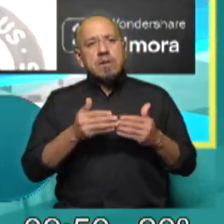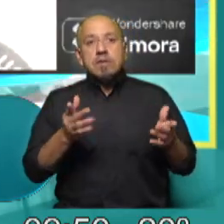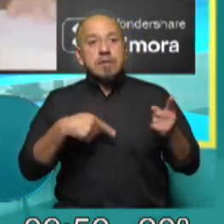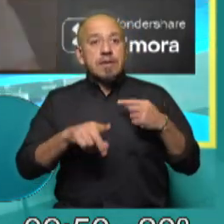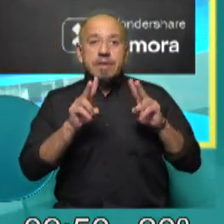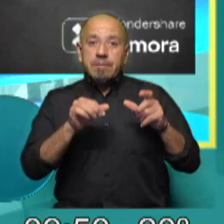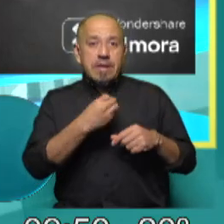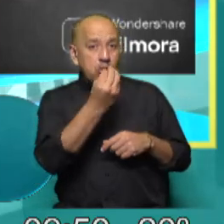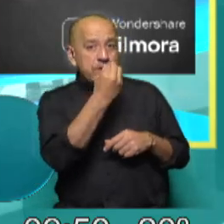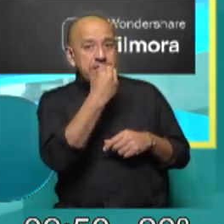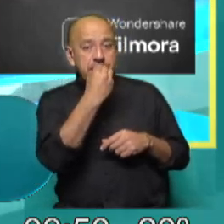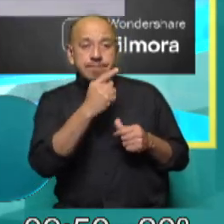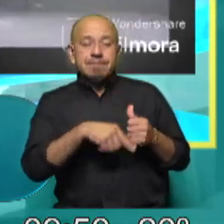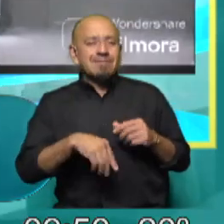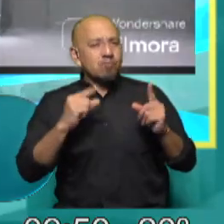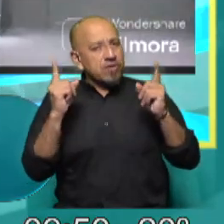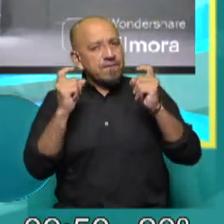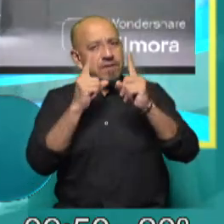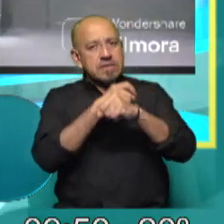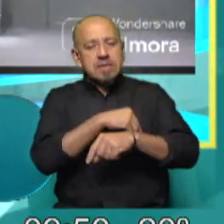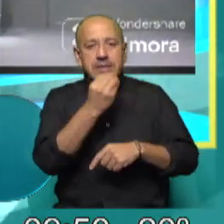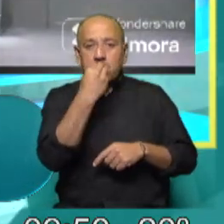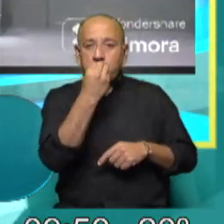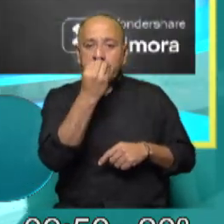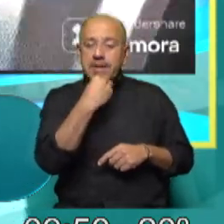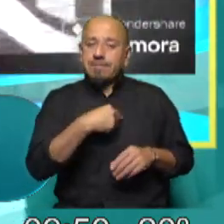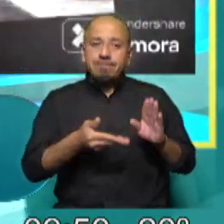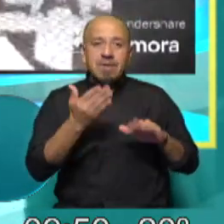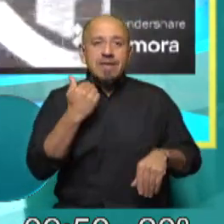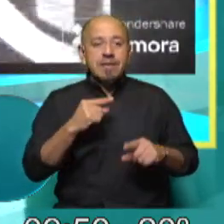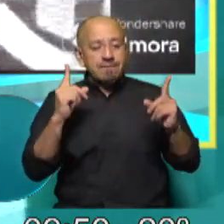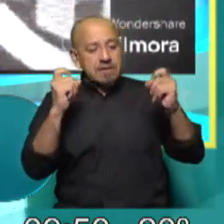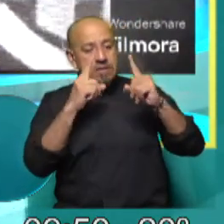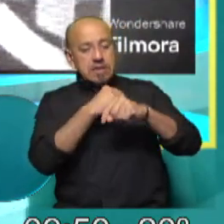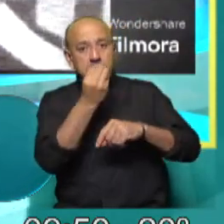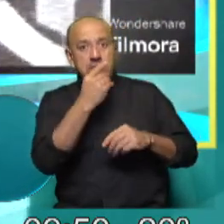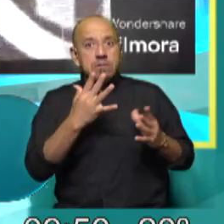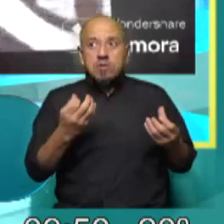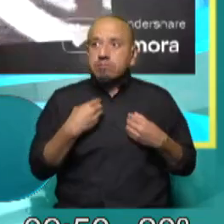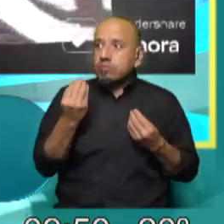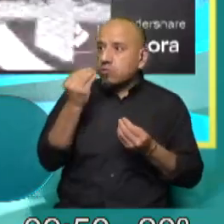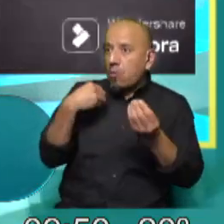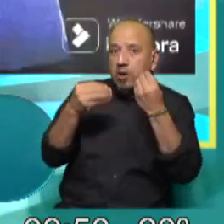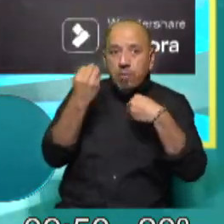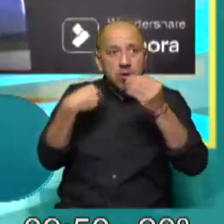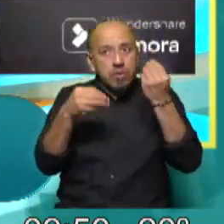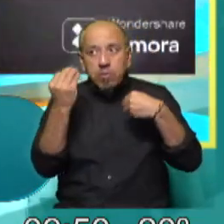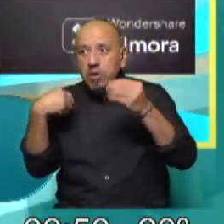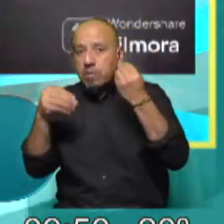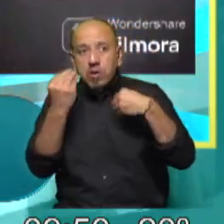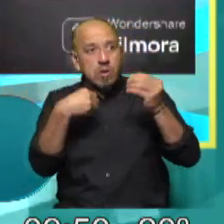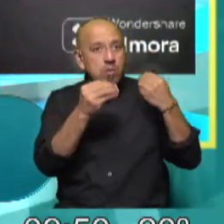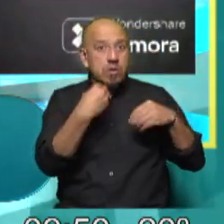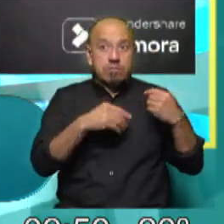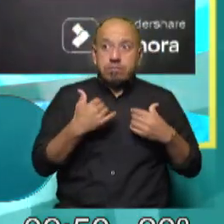dieta, que es muy difícil. Es lo más difícil. La parte más difícil, porque a todos nos gusta comer. Y socialmente te llevan a